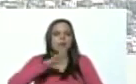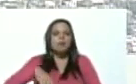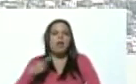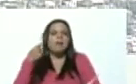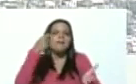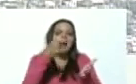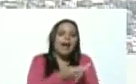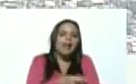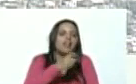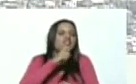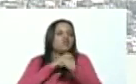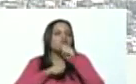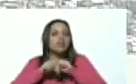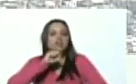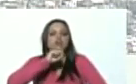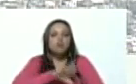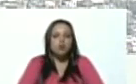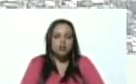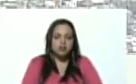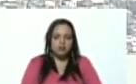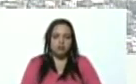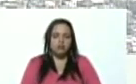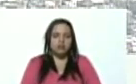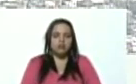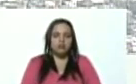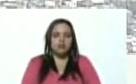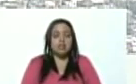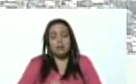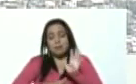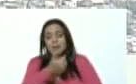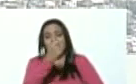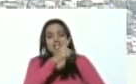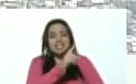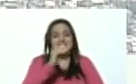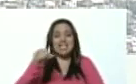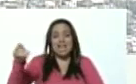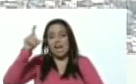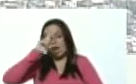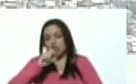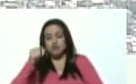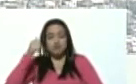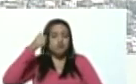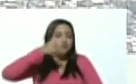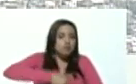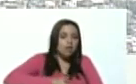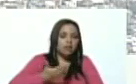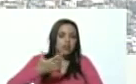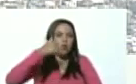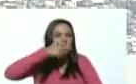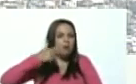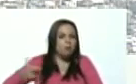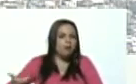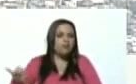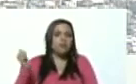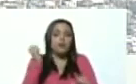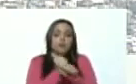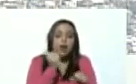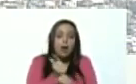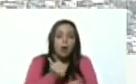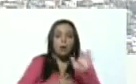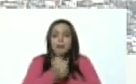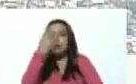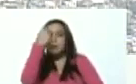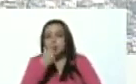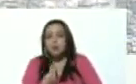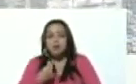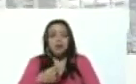deuda histórica. La deuda histórica de más de 100 años con el pueblo de a pie, con el pueblo más pobre, con